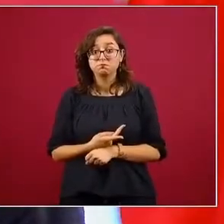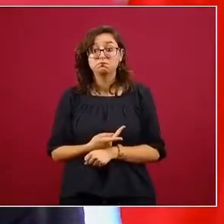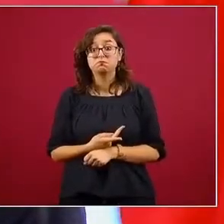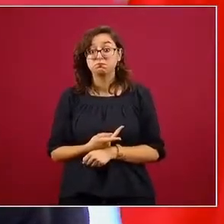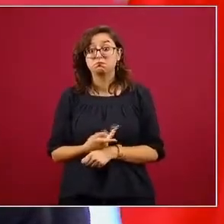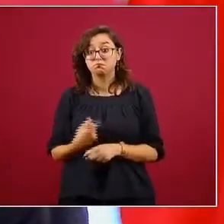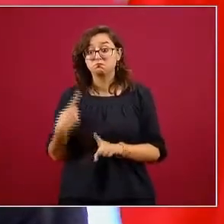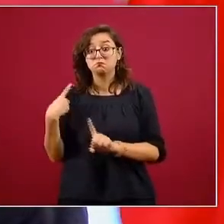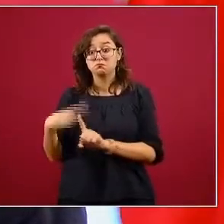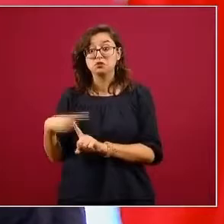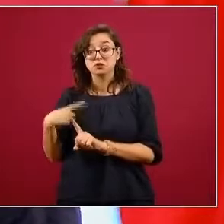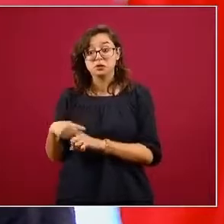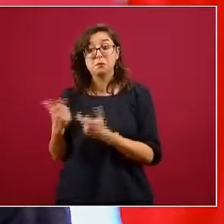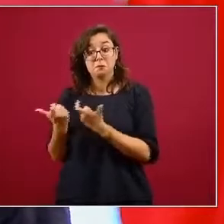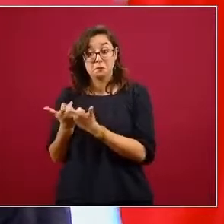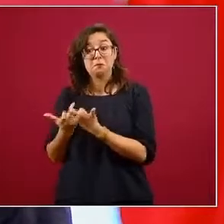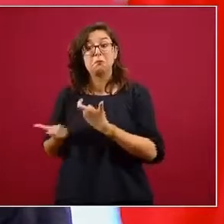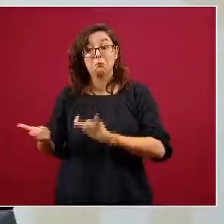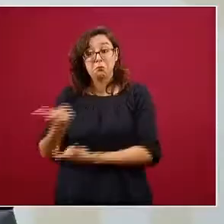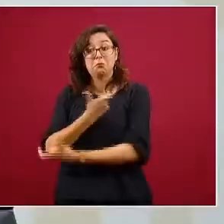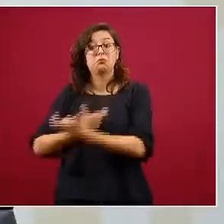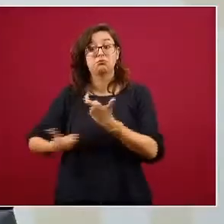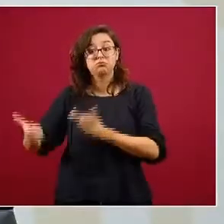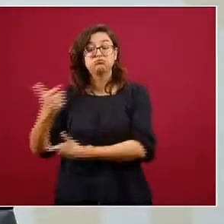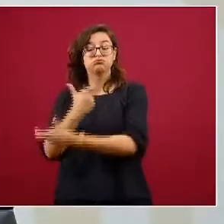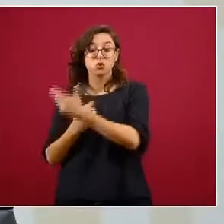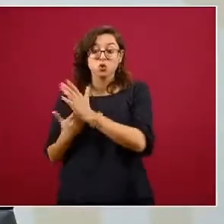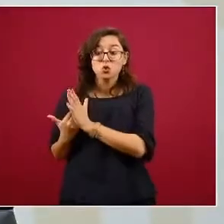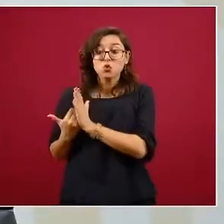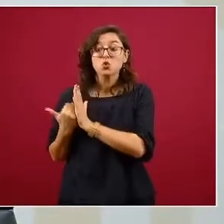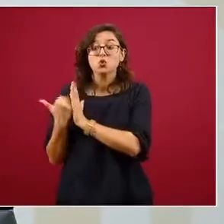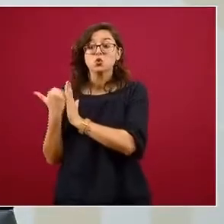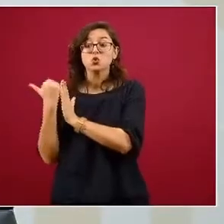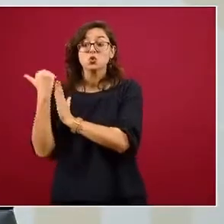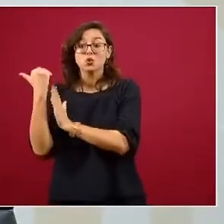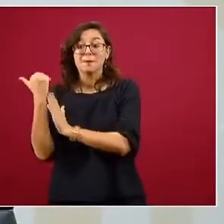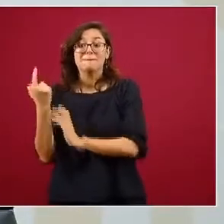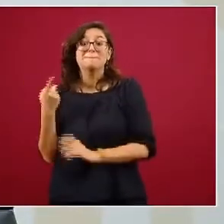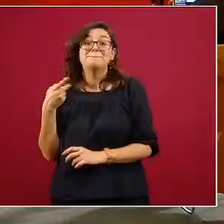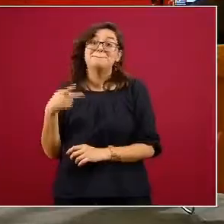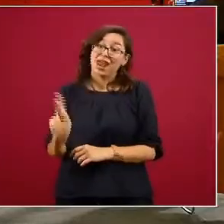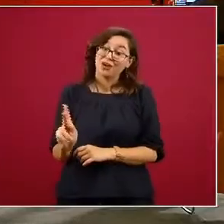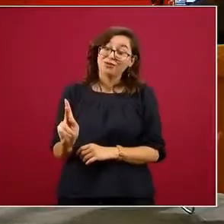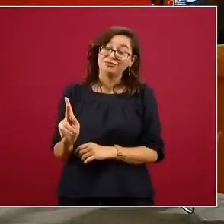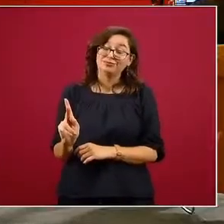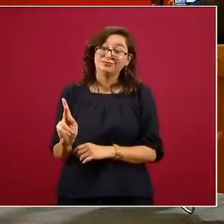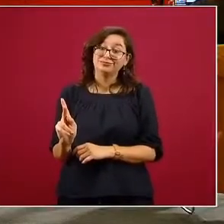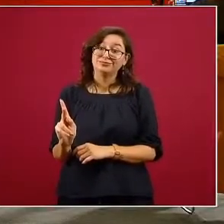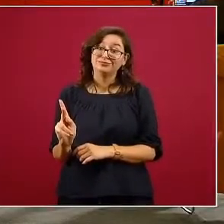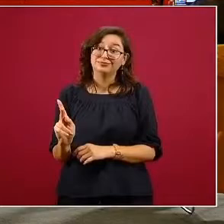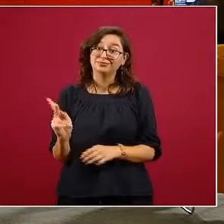positivo en reactivar la economía. Pero inescapablemente,